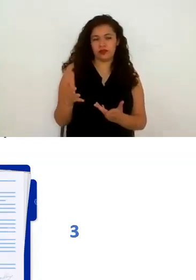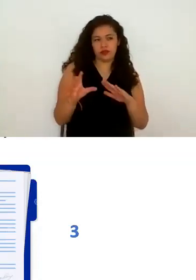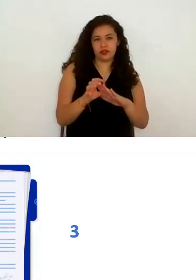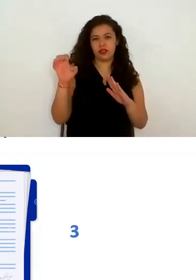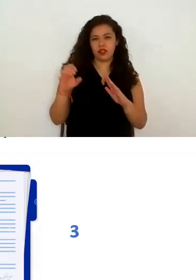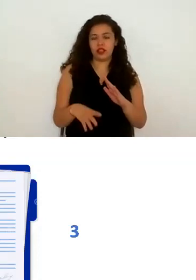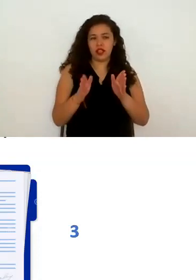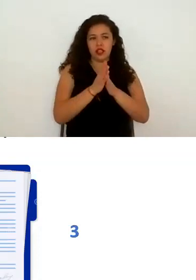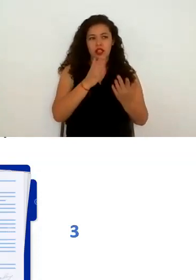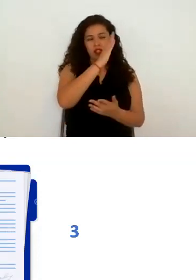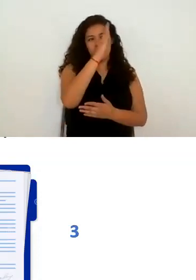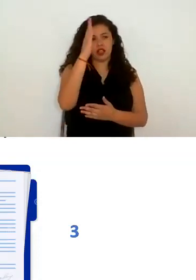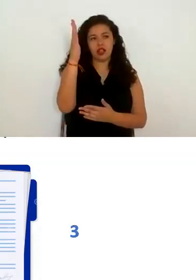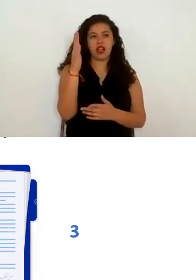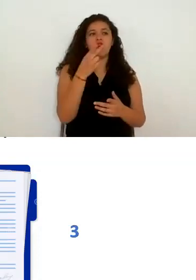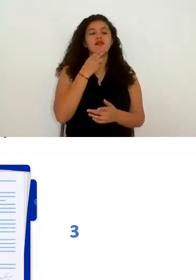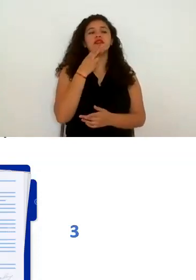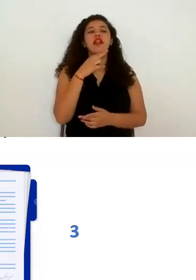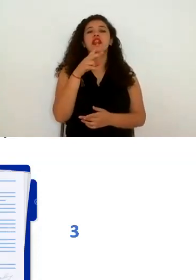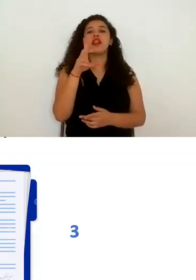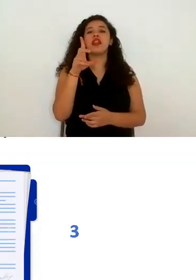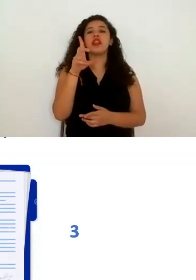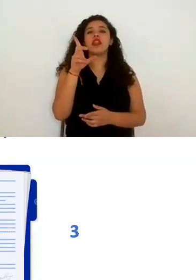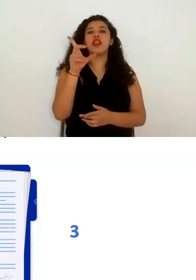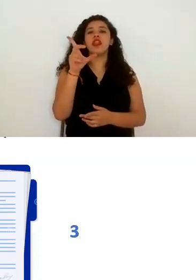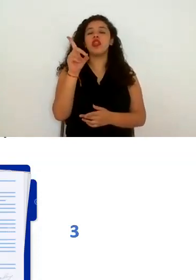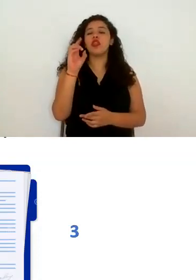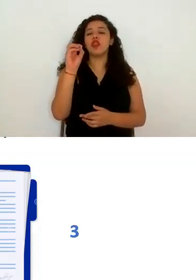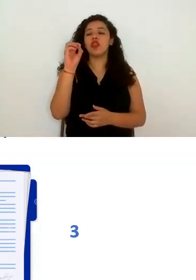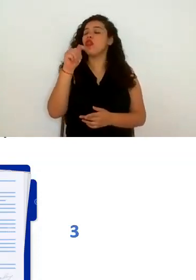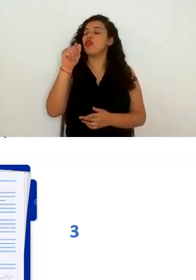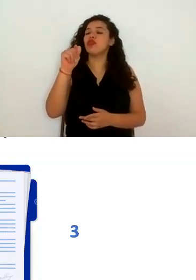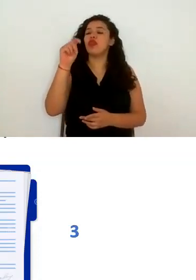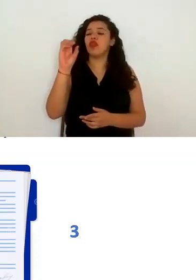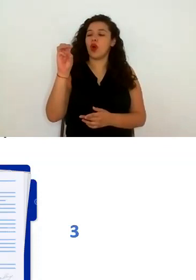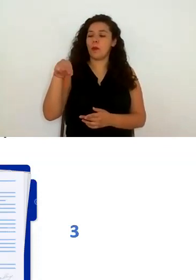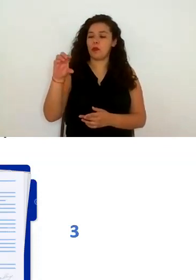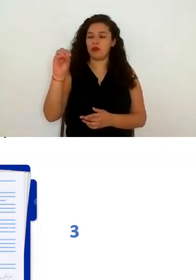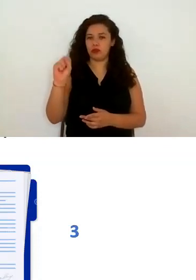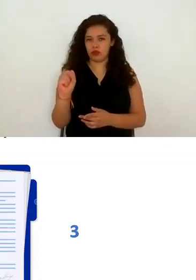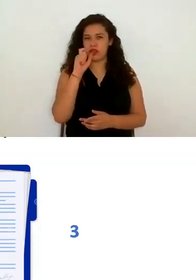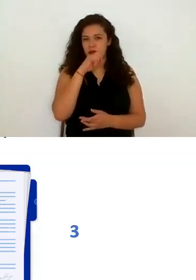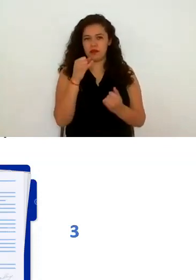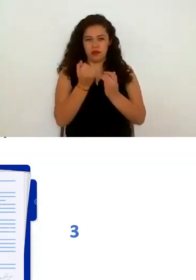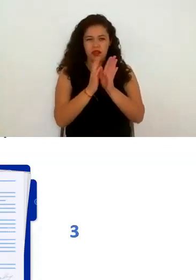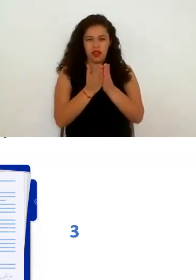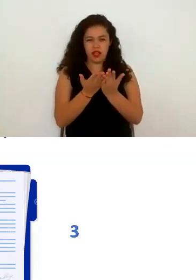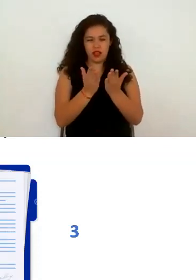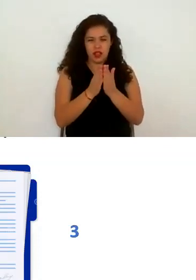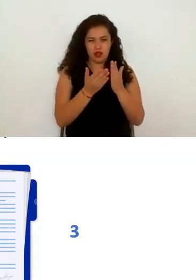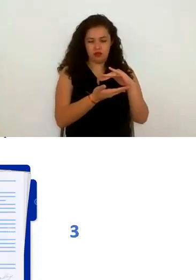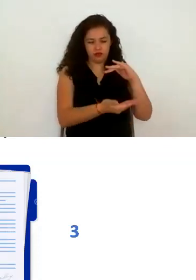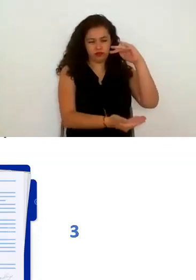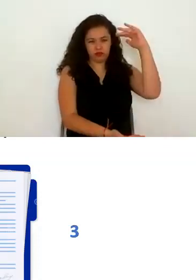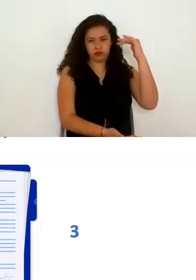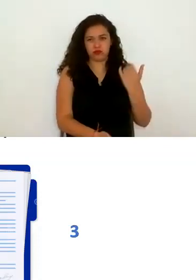palabra tomos o como las enciclopedias, ¿no? Tomo 1, tomo 2, tomo 3. Nosotros en archivos utilizamos el